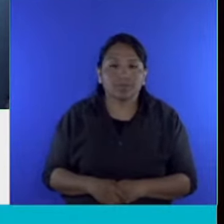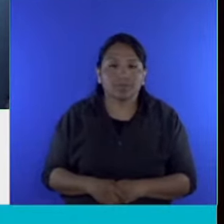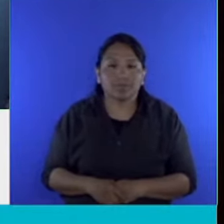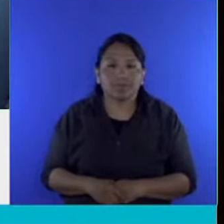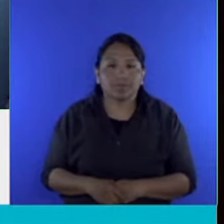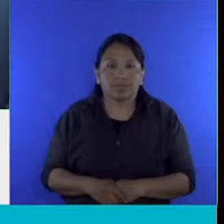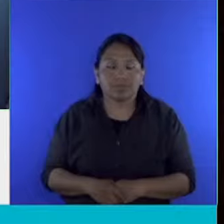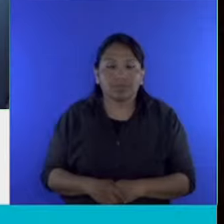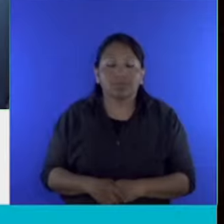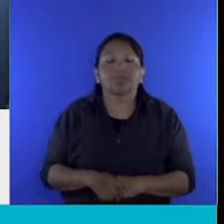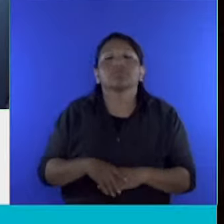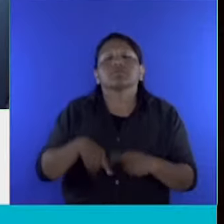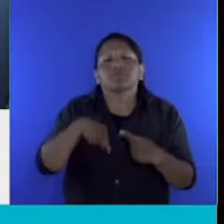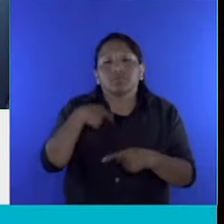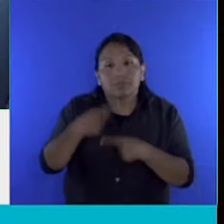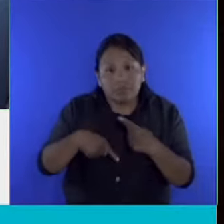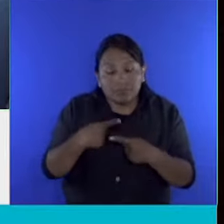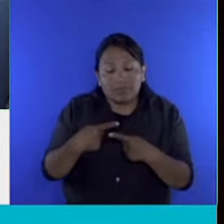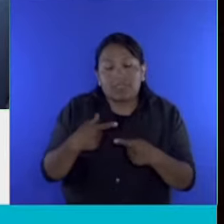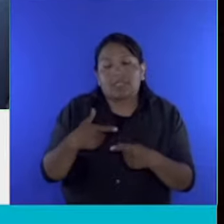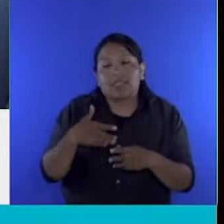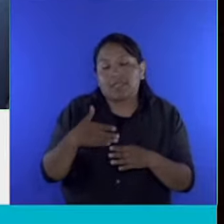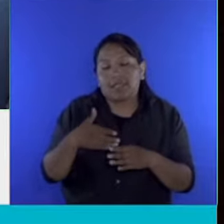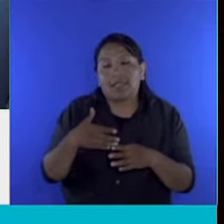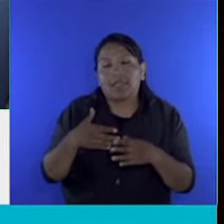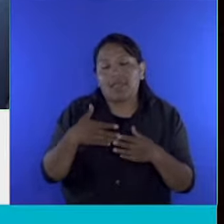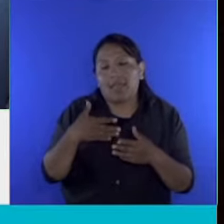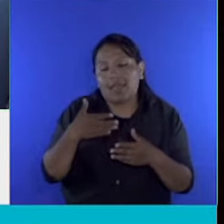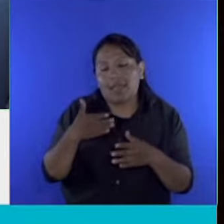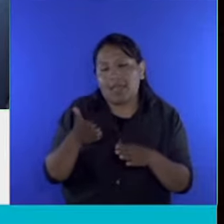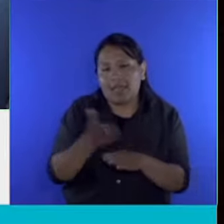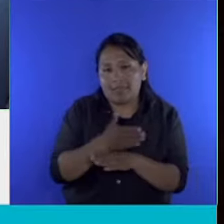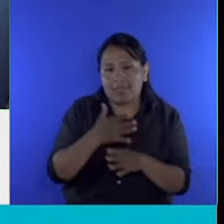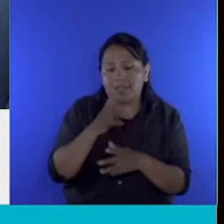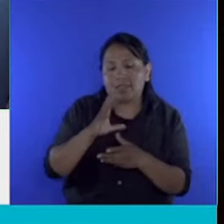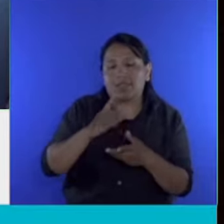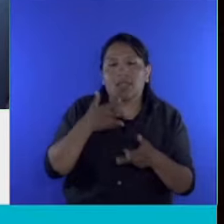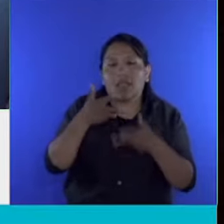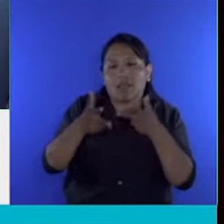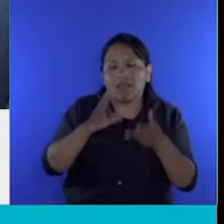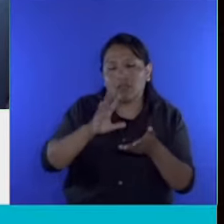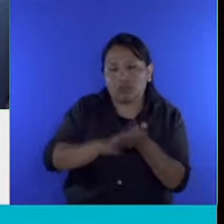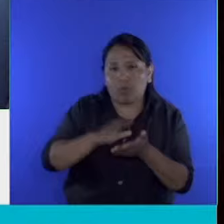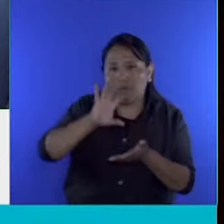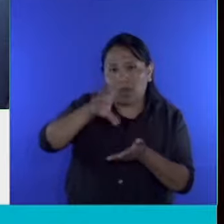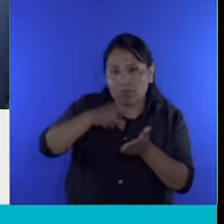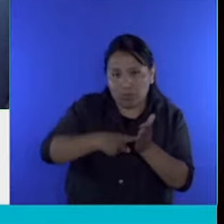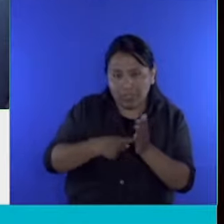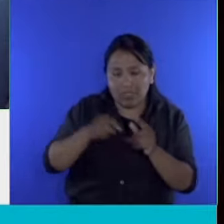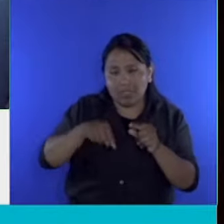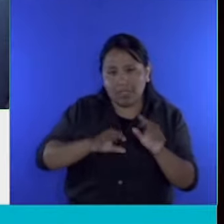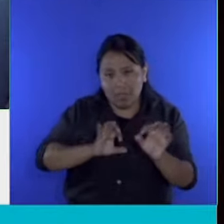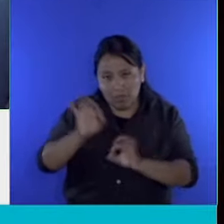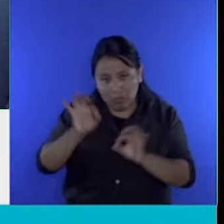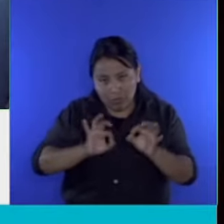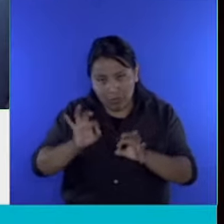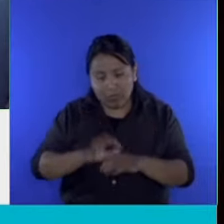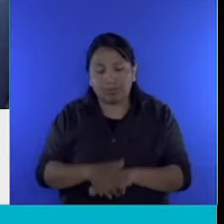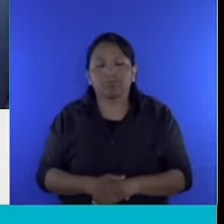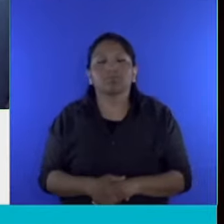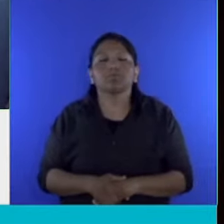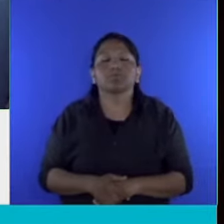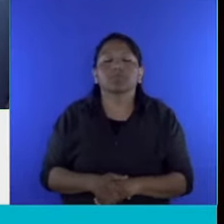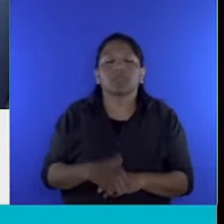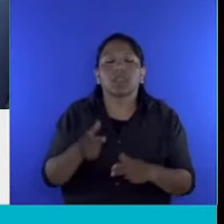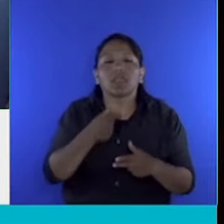indirecta para continuar y antes de pasar concretamente a la provincia de Buenos Aires y a este proyecto quiero hacer